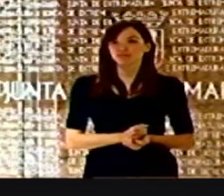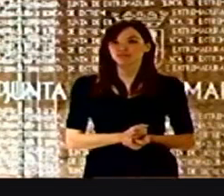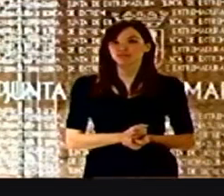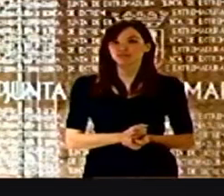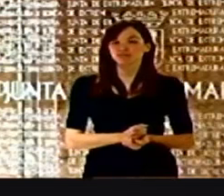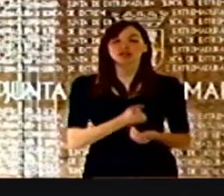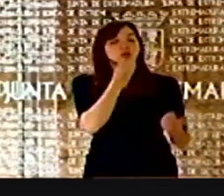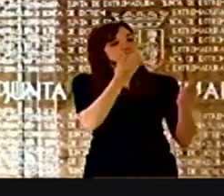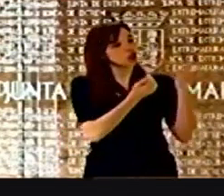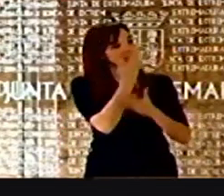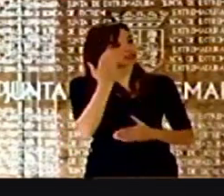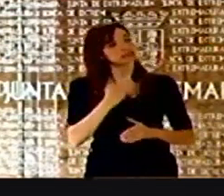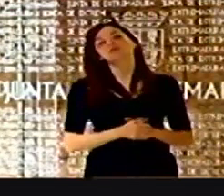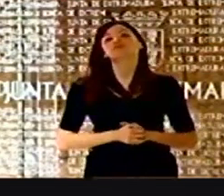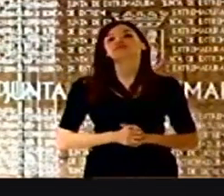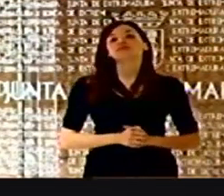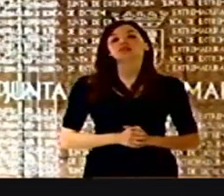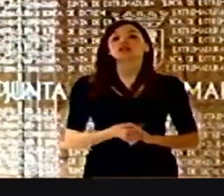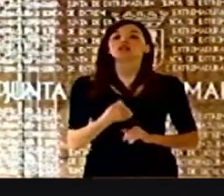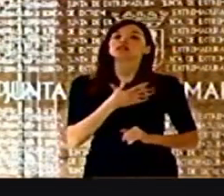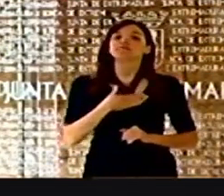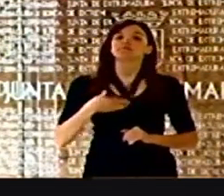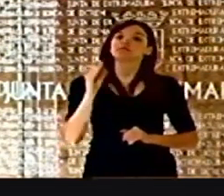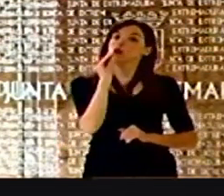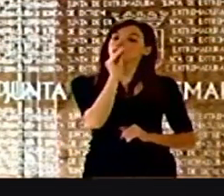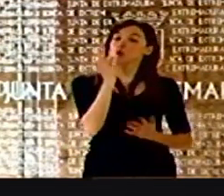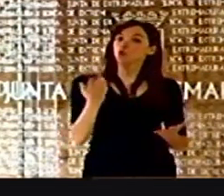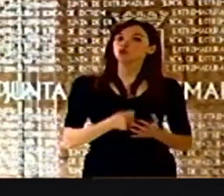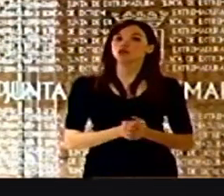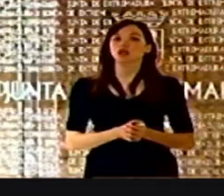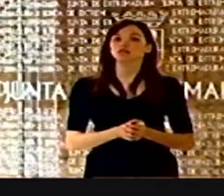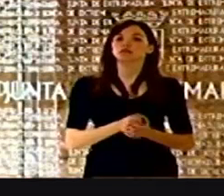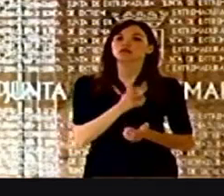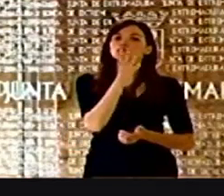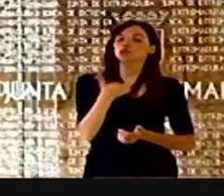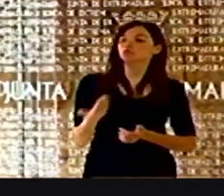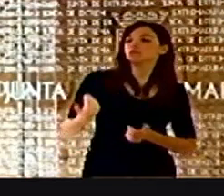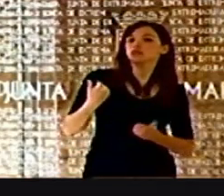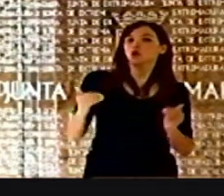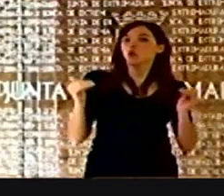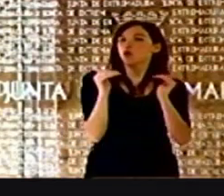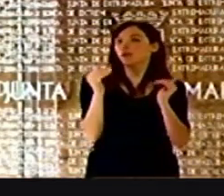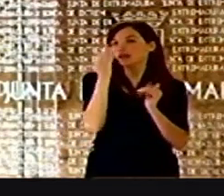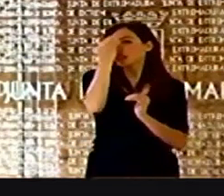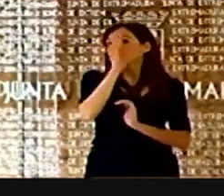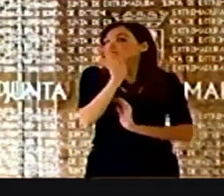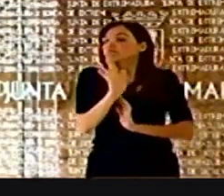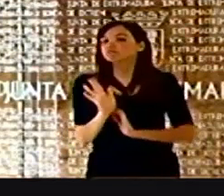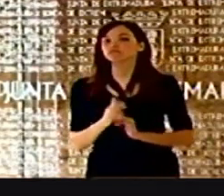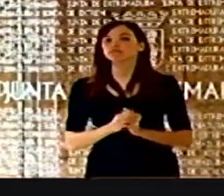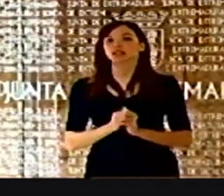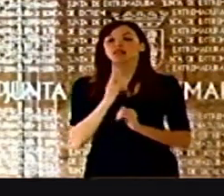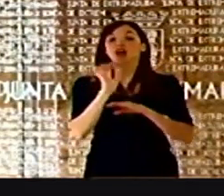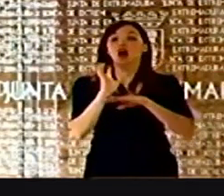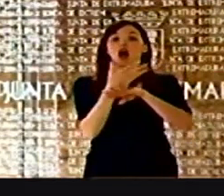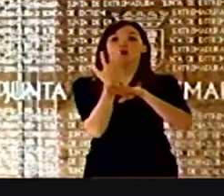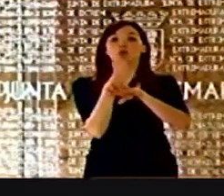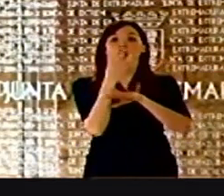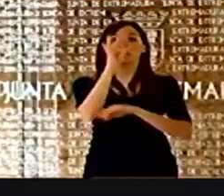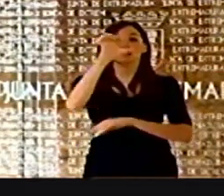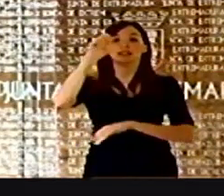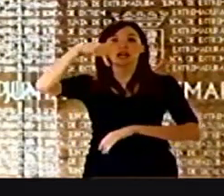Sí, buenos días. Yo tenía una pregunta porque el jueves, al parecer, según ha anunciado el Comité de Empresa de Ambulancias Tenorio, hay una reunión con el